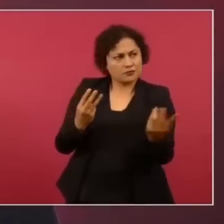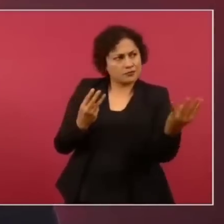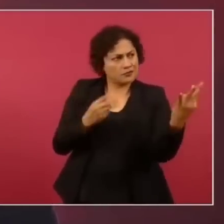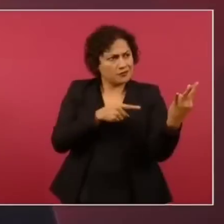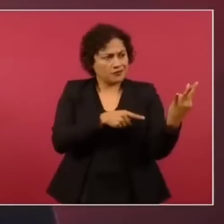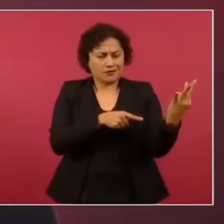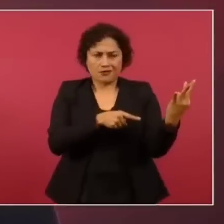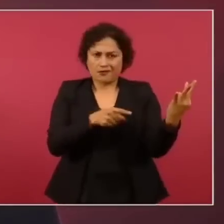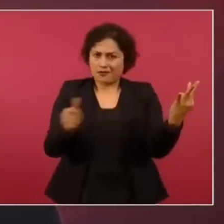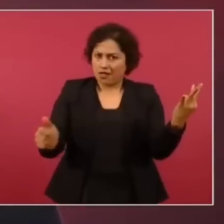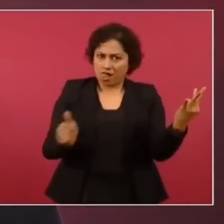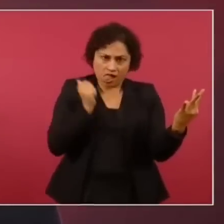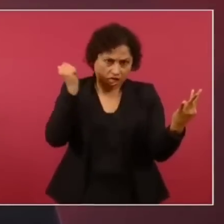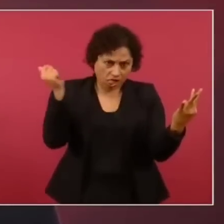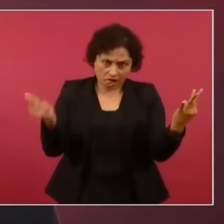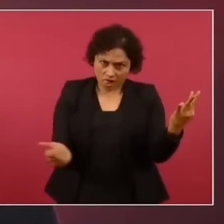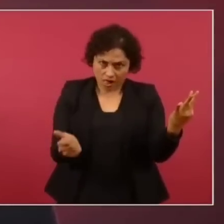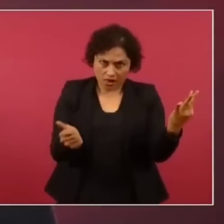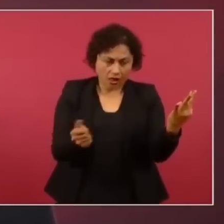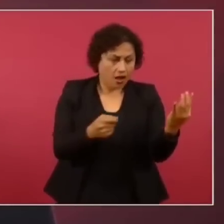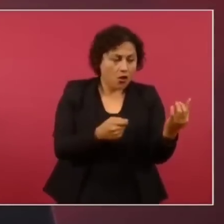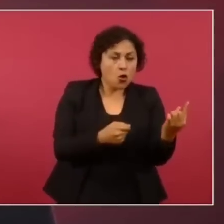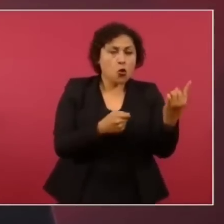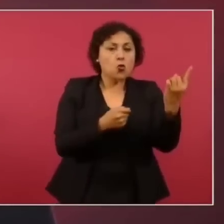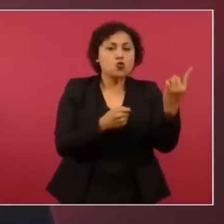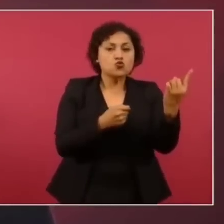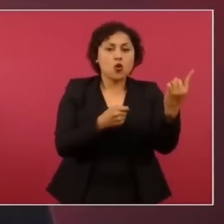Ya los demás ya están fuera de